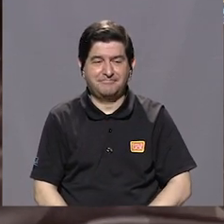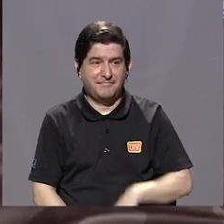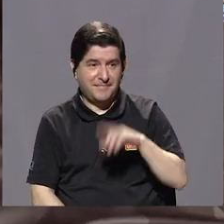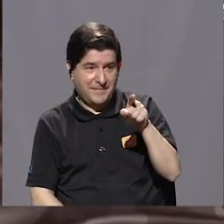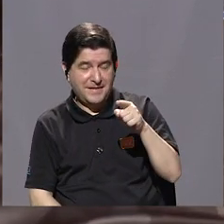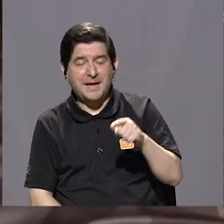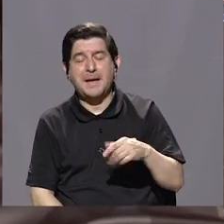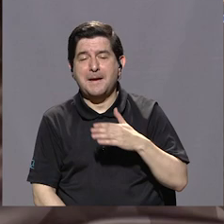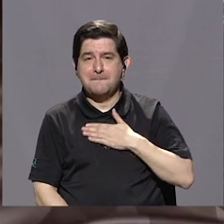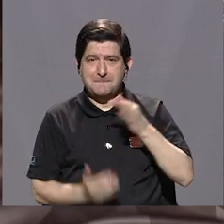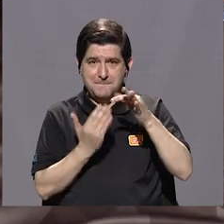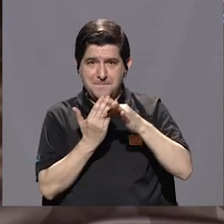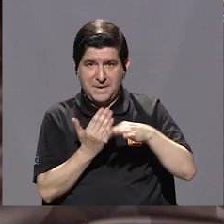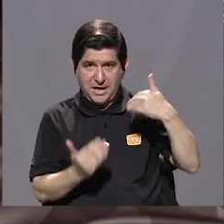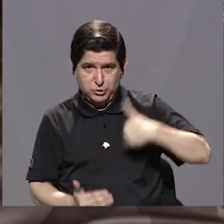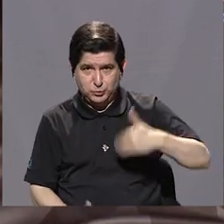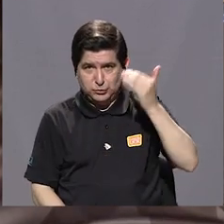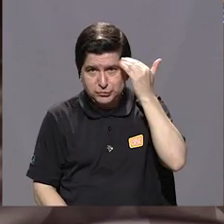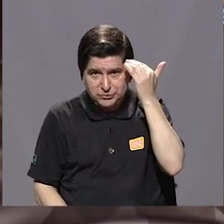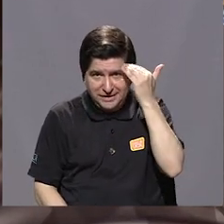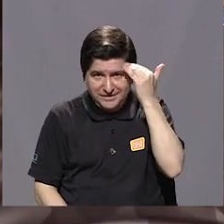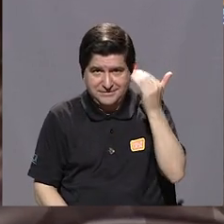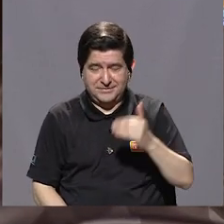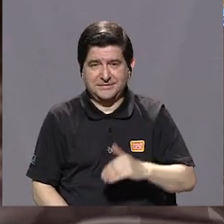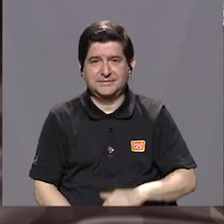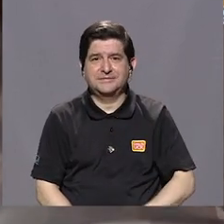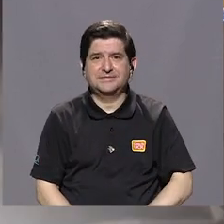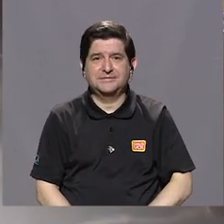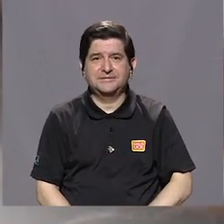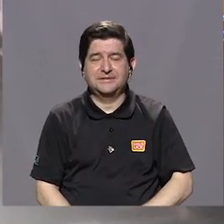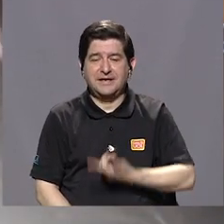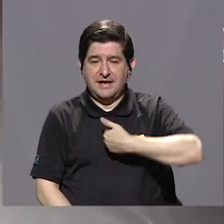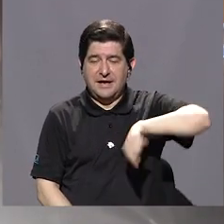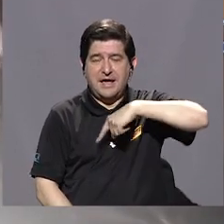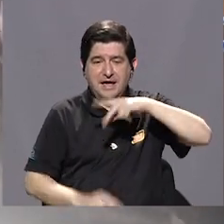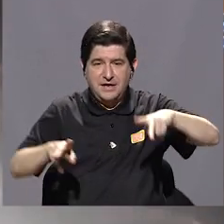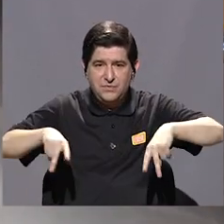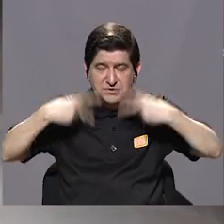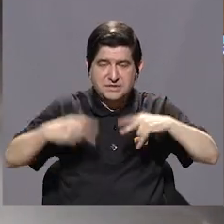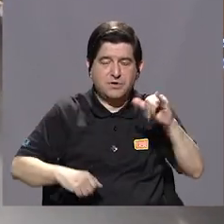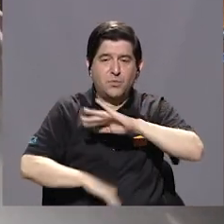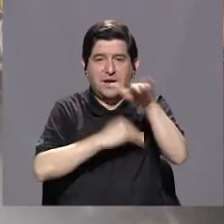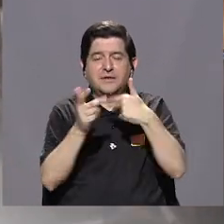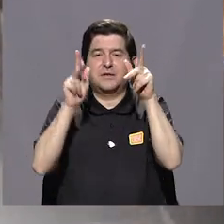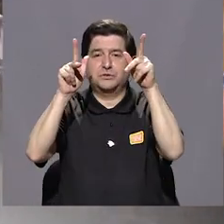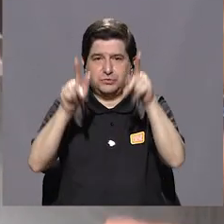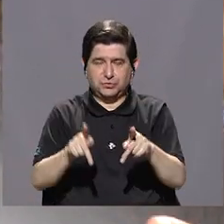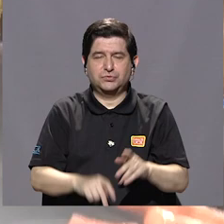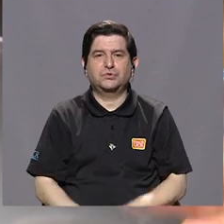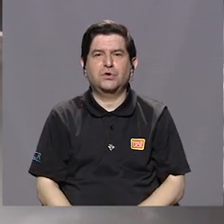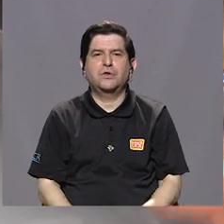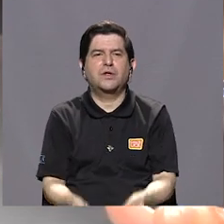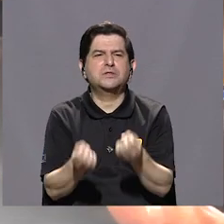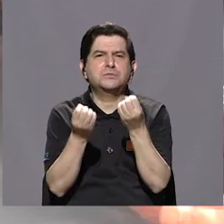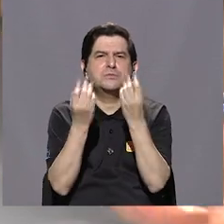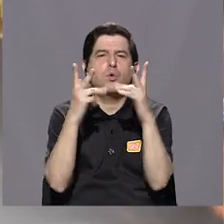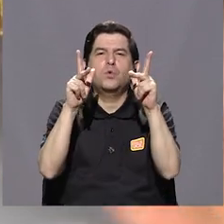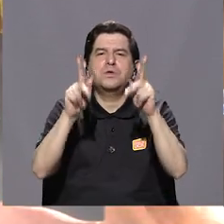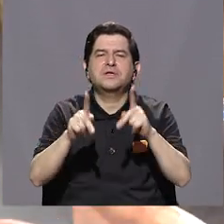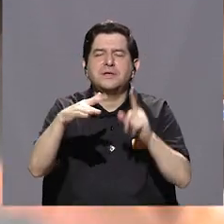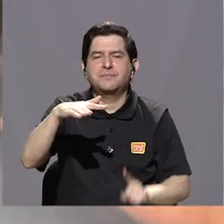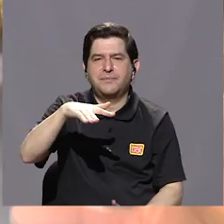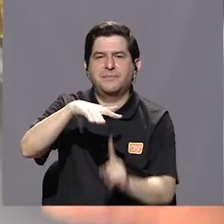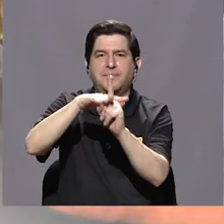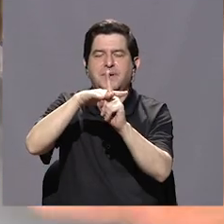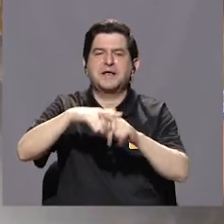mi esposo sabe que a nuestra vida y como a la vida de todo el mundo han llegado muchísimas personas